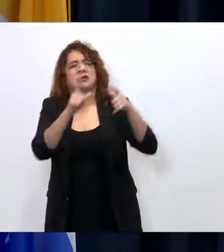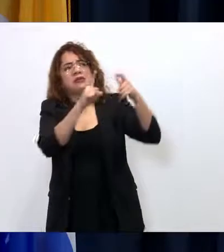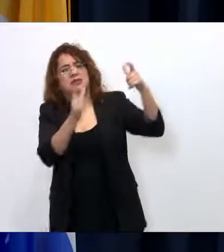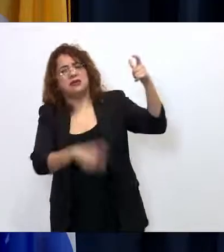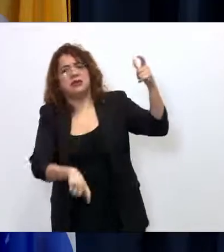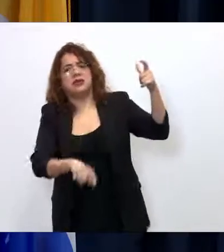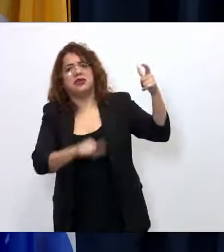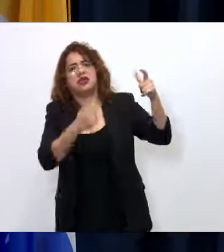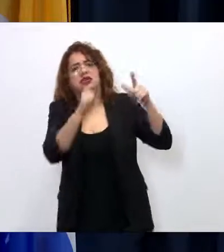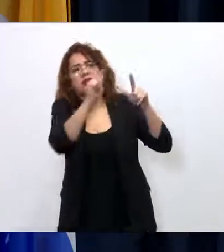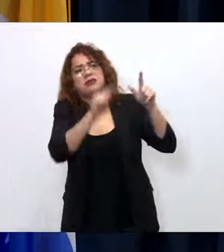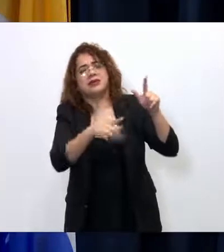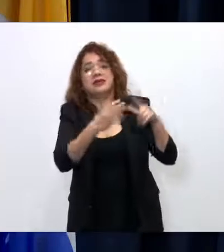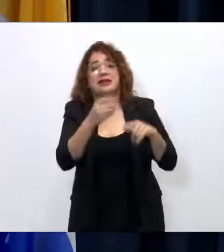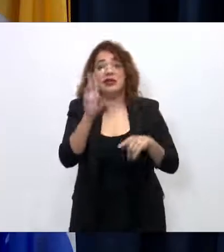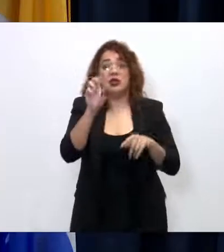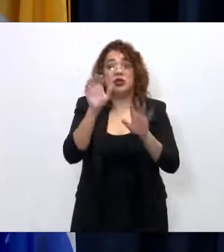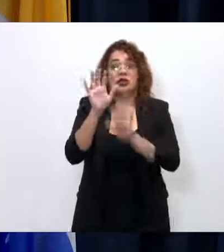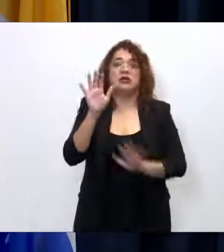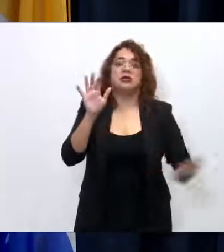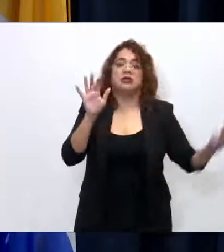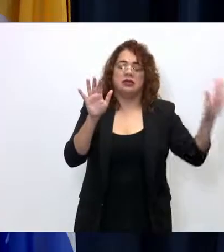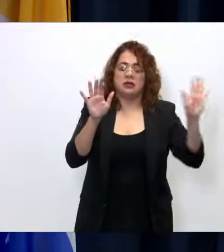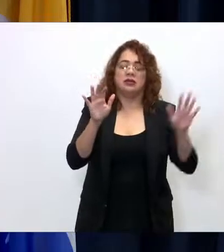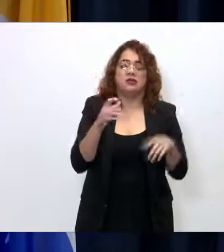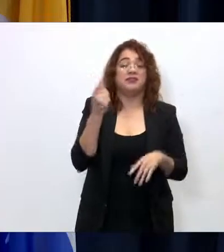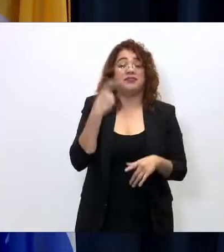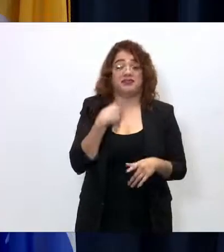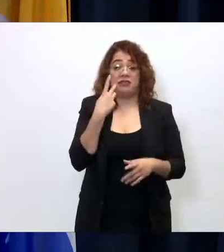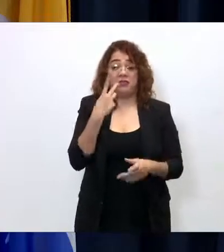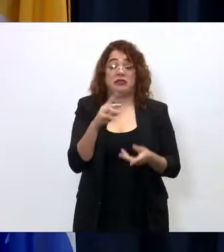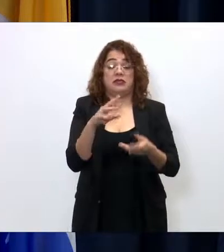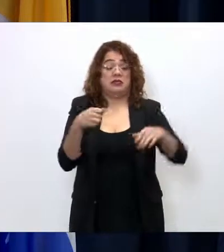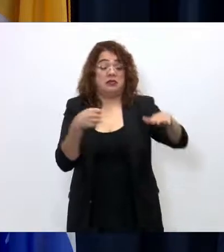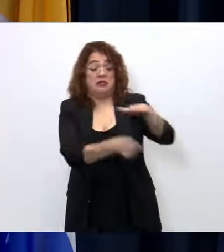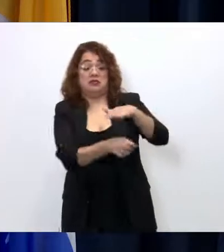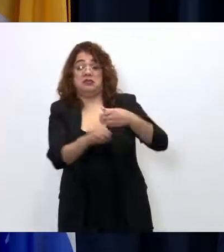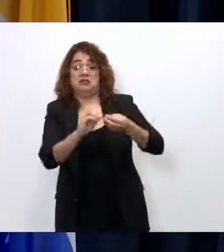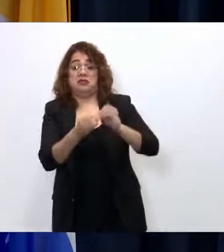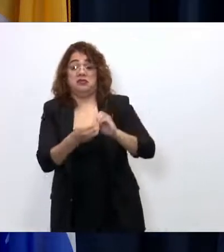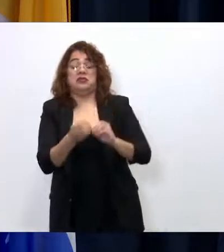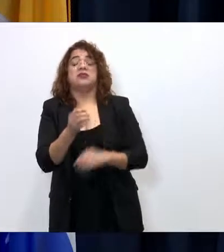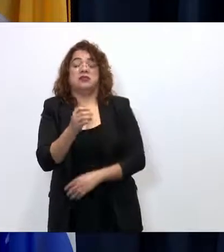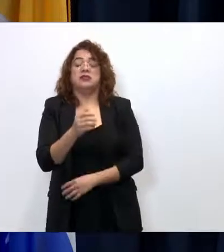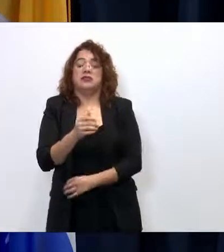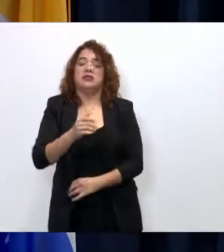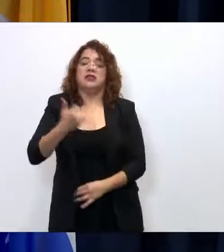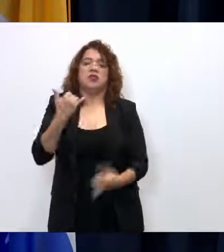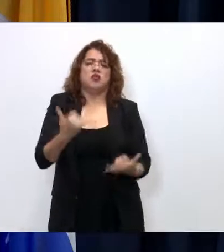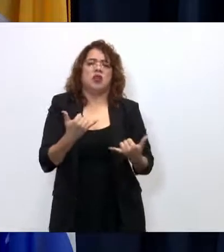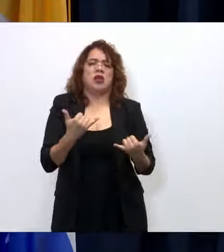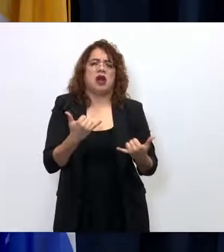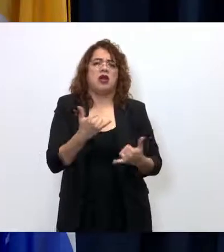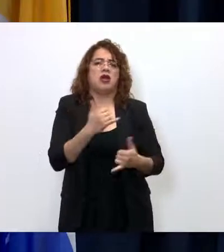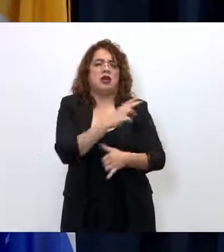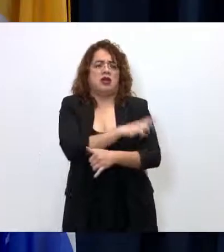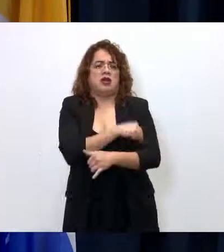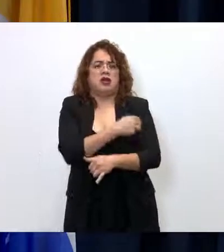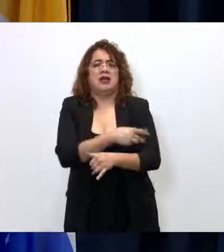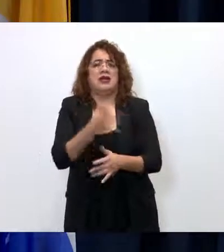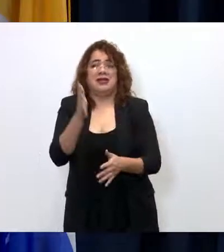Estamos viendo menos hospitalizaciones debido a COVID-19. Los residentes de Long Beach que están hospitalizados pasaron